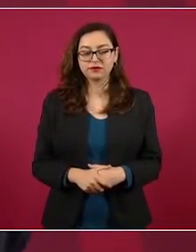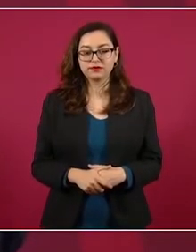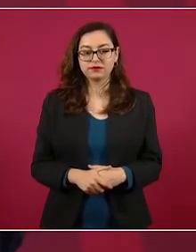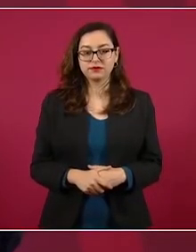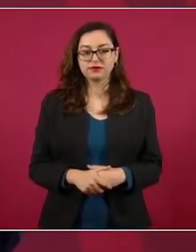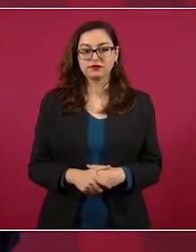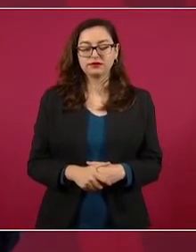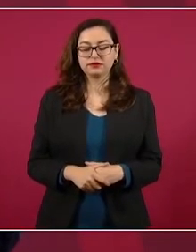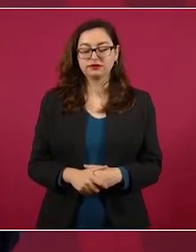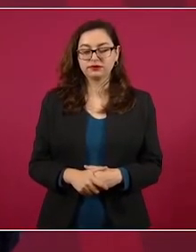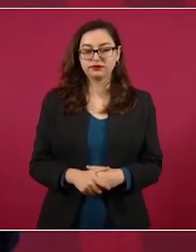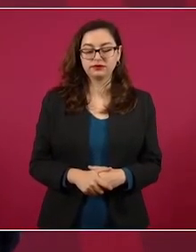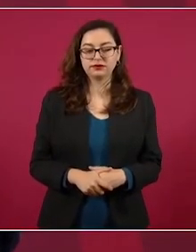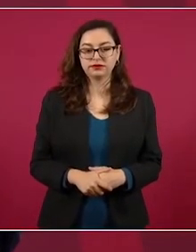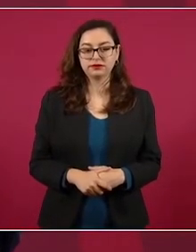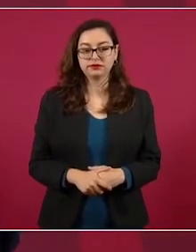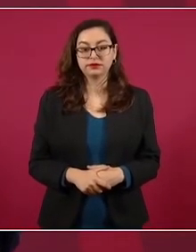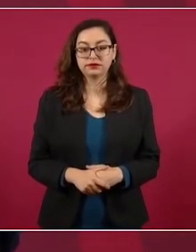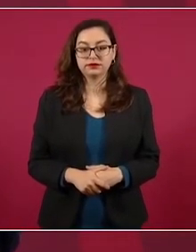está